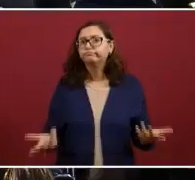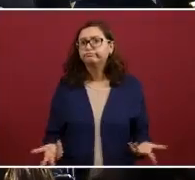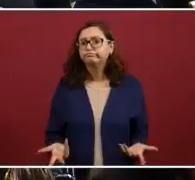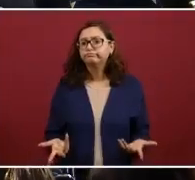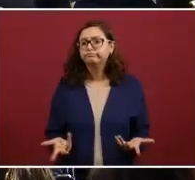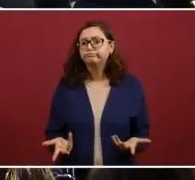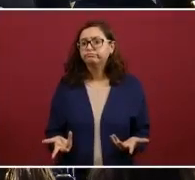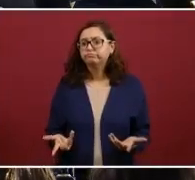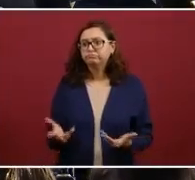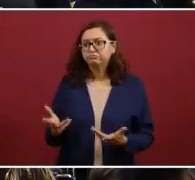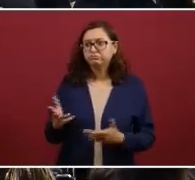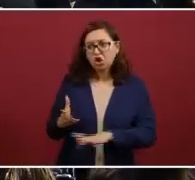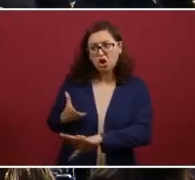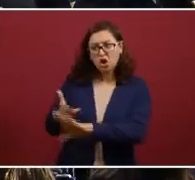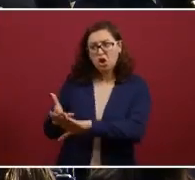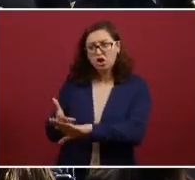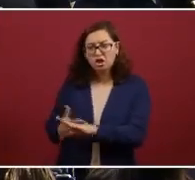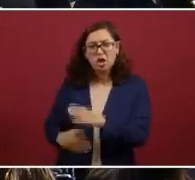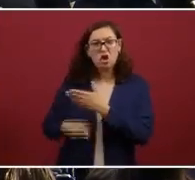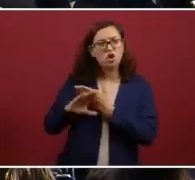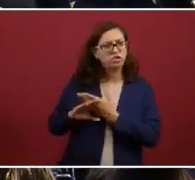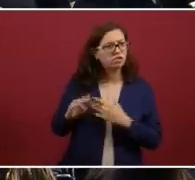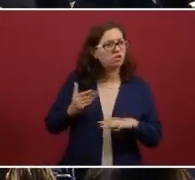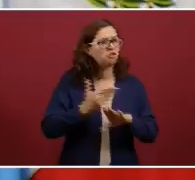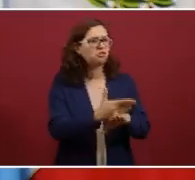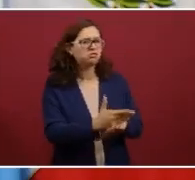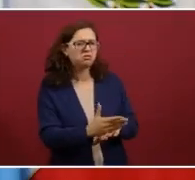se afecte la